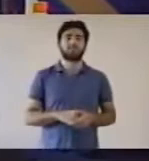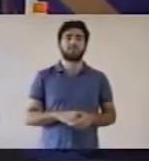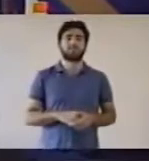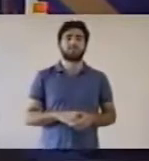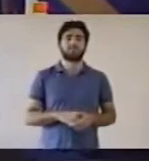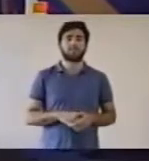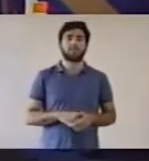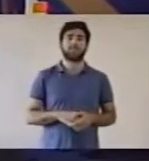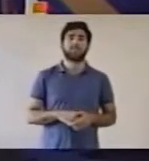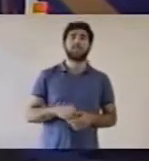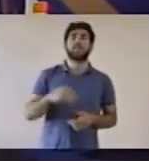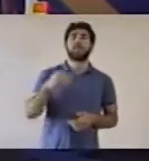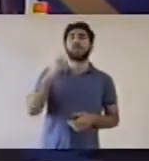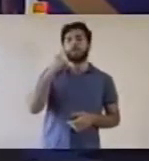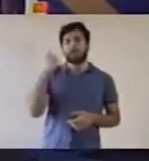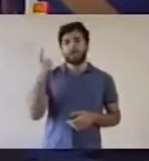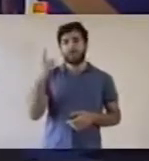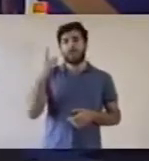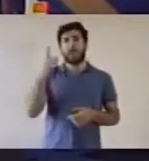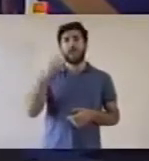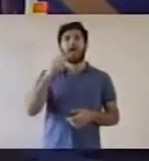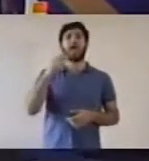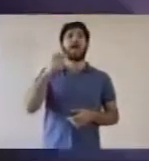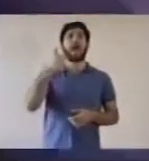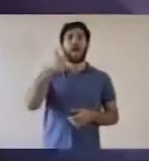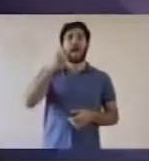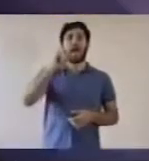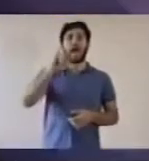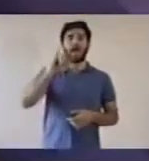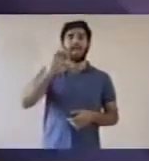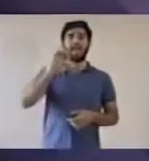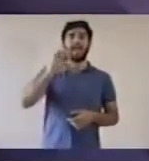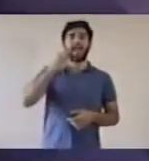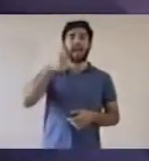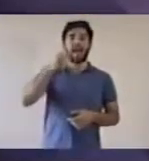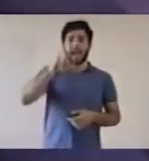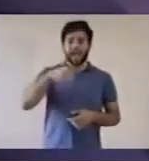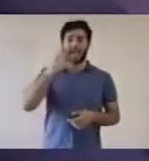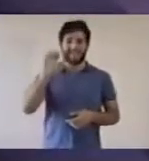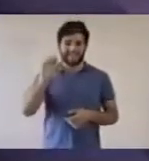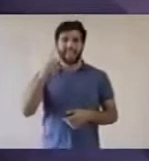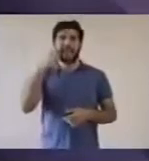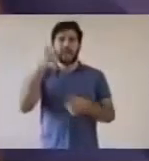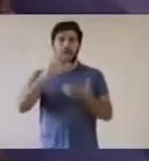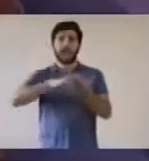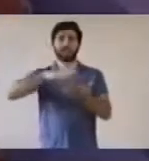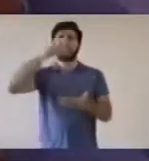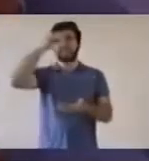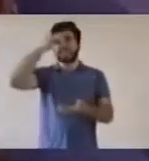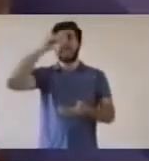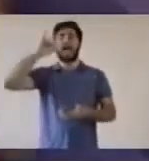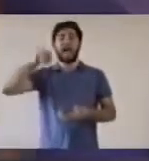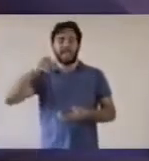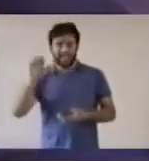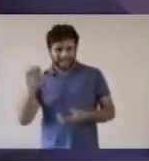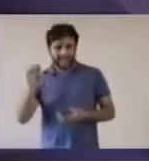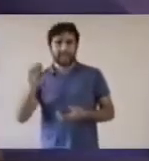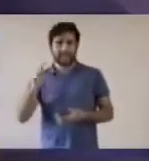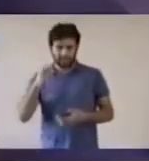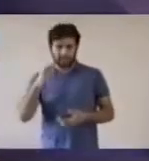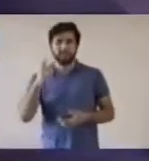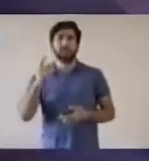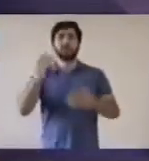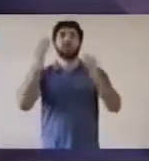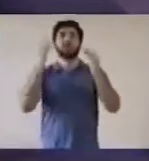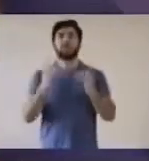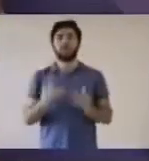podríamos hacer palabras como aprendizaje, abordaje y hospedaje. Si te das cuenta, al final